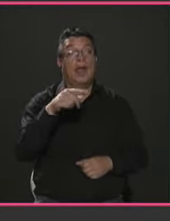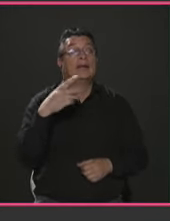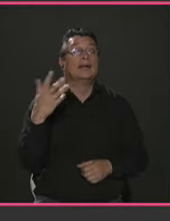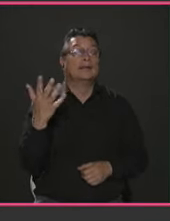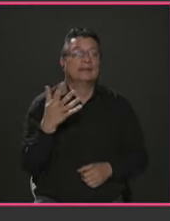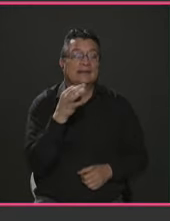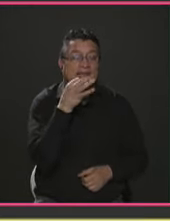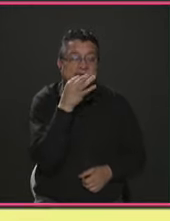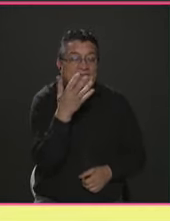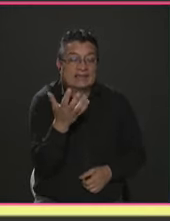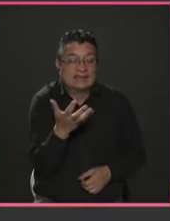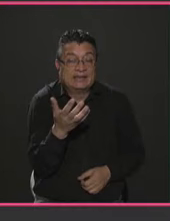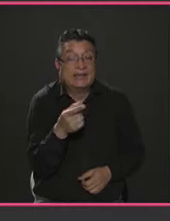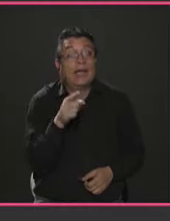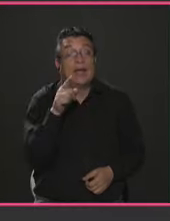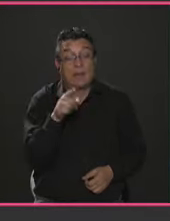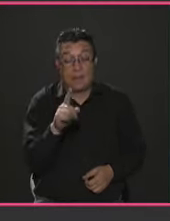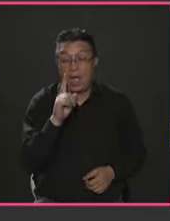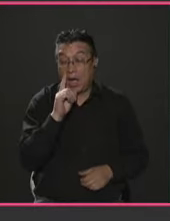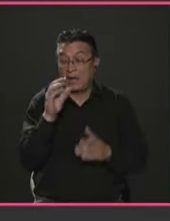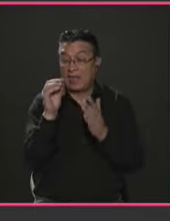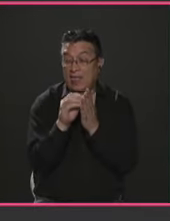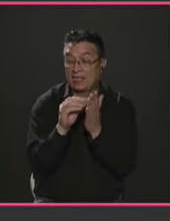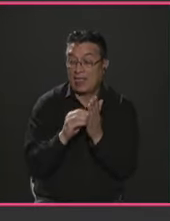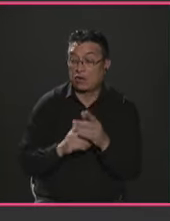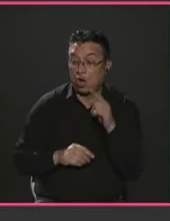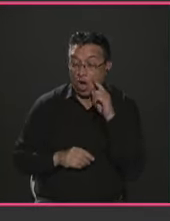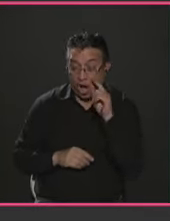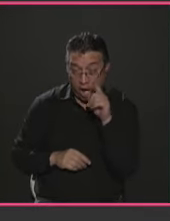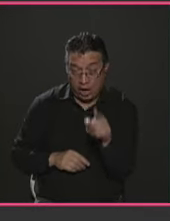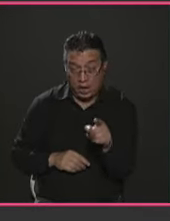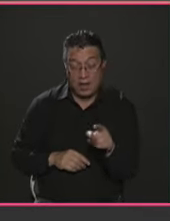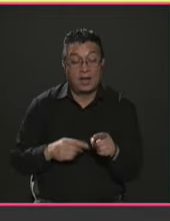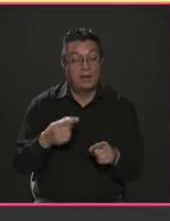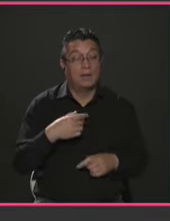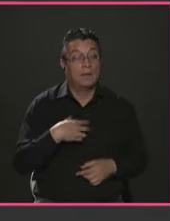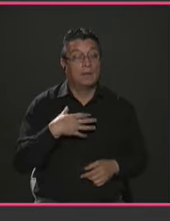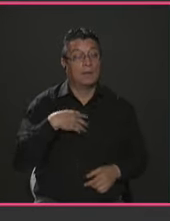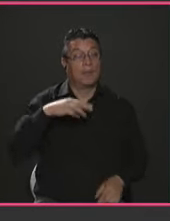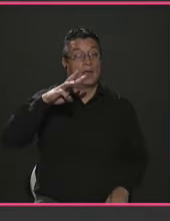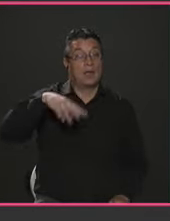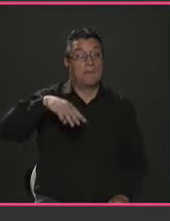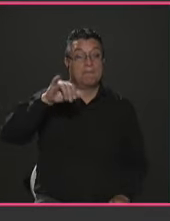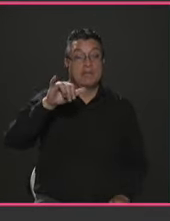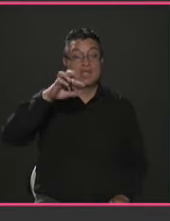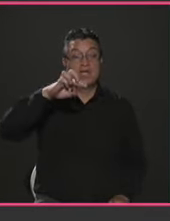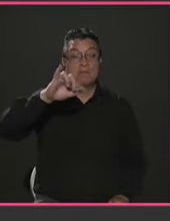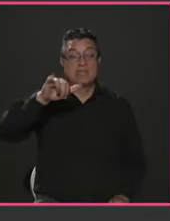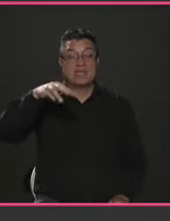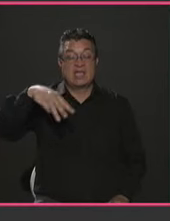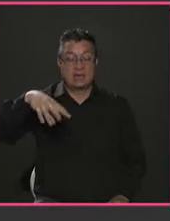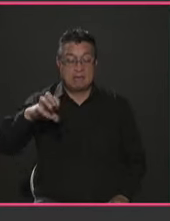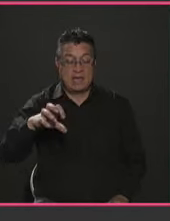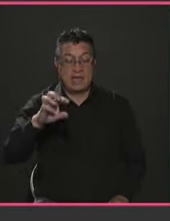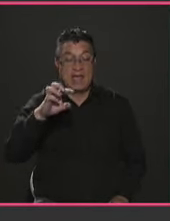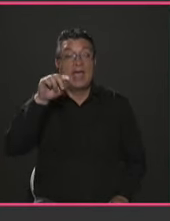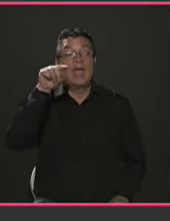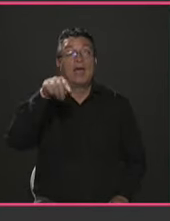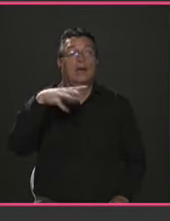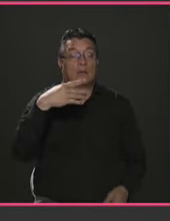Qué quiere decir que tenemos y esos datos que están ahí mi pymes no micro pequeñas y medianas empresas que representan